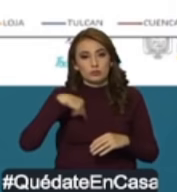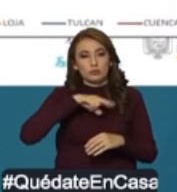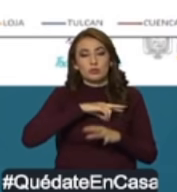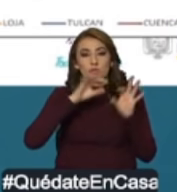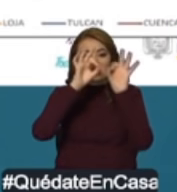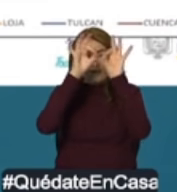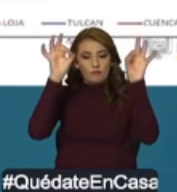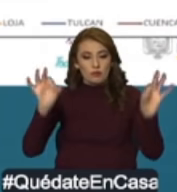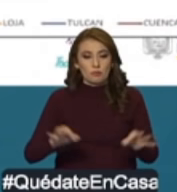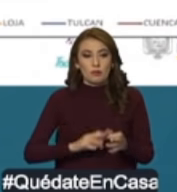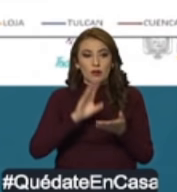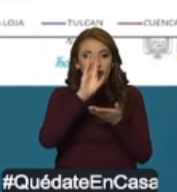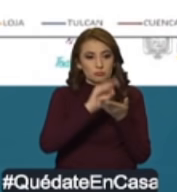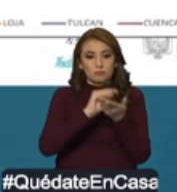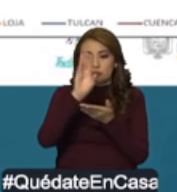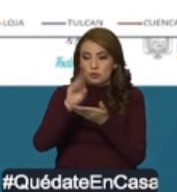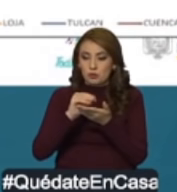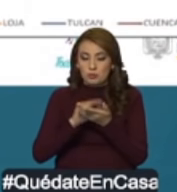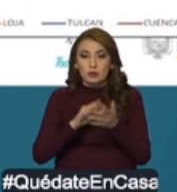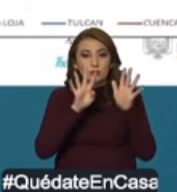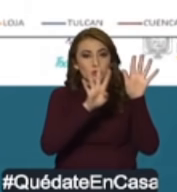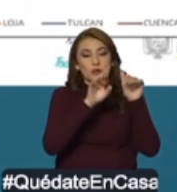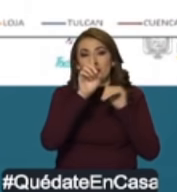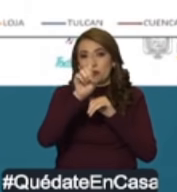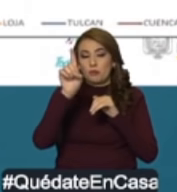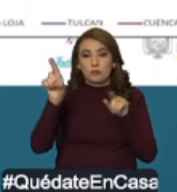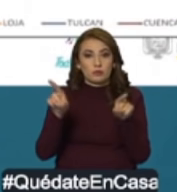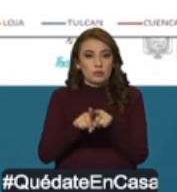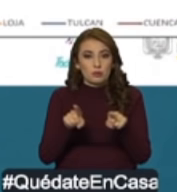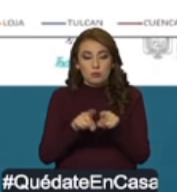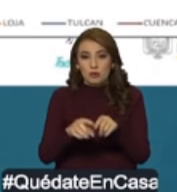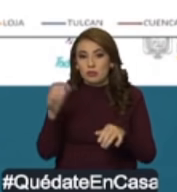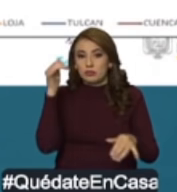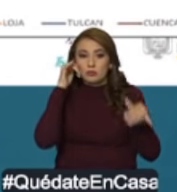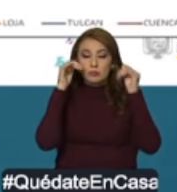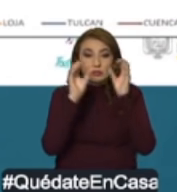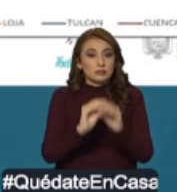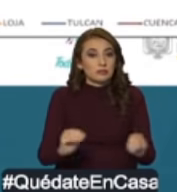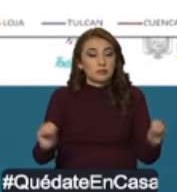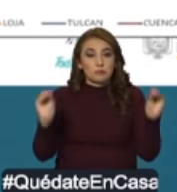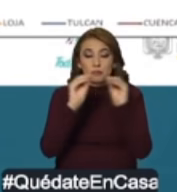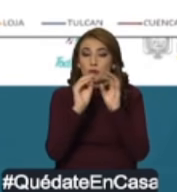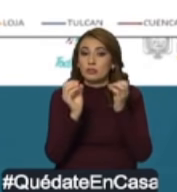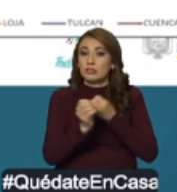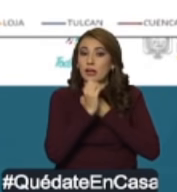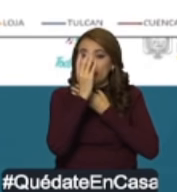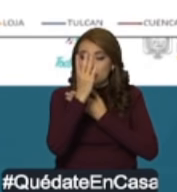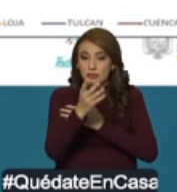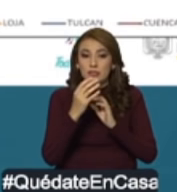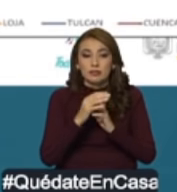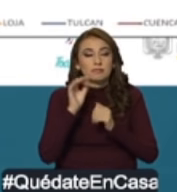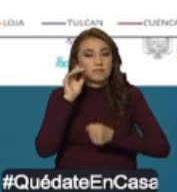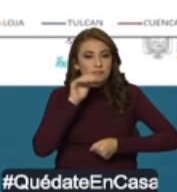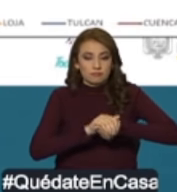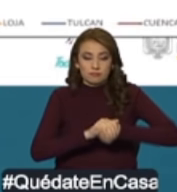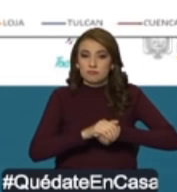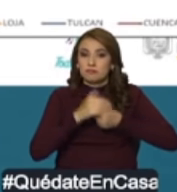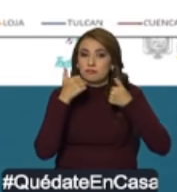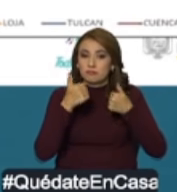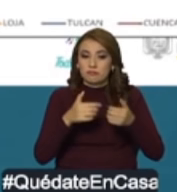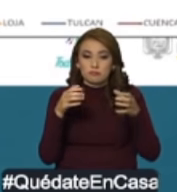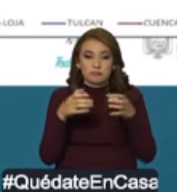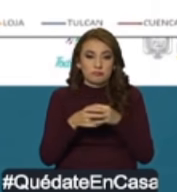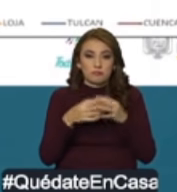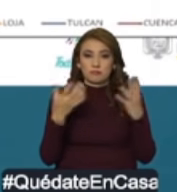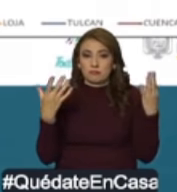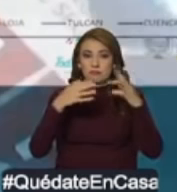llamadas que se generan al 911 igualmente se graban. Por lo tanto, es información absolutamente confiable de las